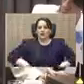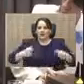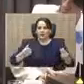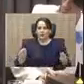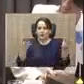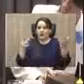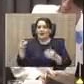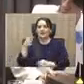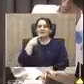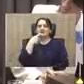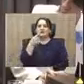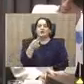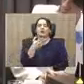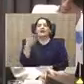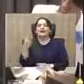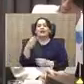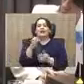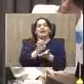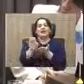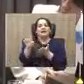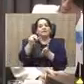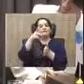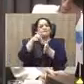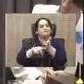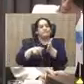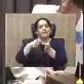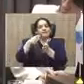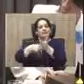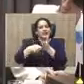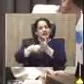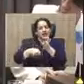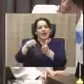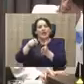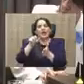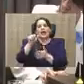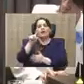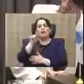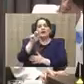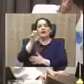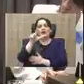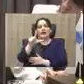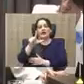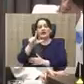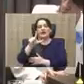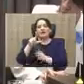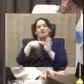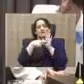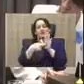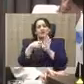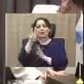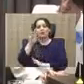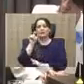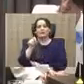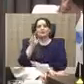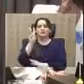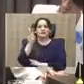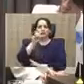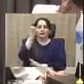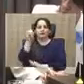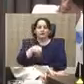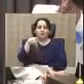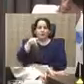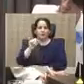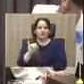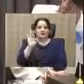representa aproximadamente un 4.6% del Producto Interno Bruto. Según estimaciones de diferentes